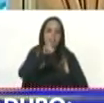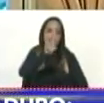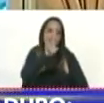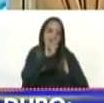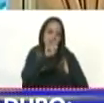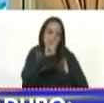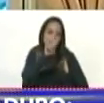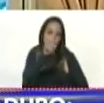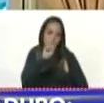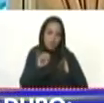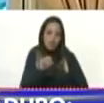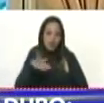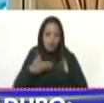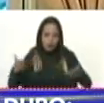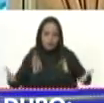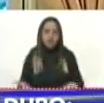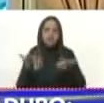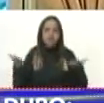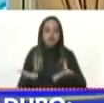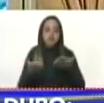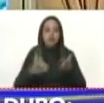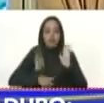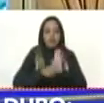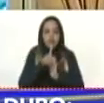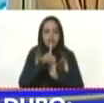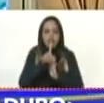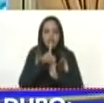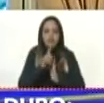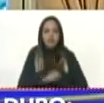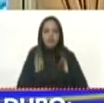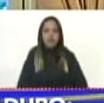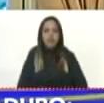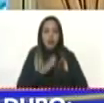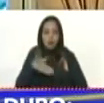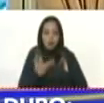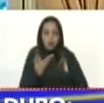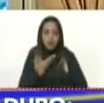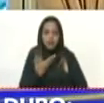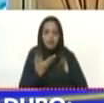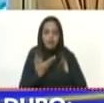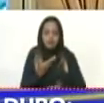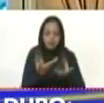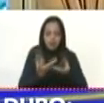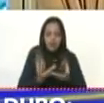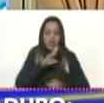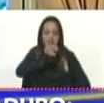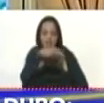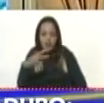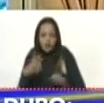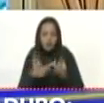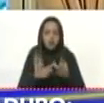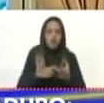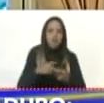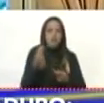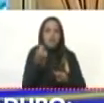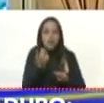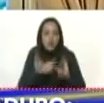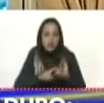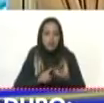meterle oxígeno, meter el dinero en bolívares, en euros, en yuanes,